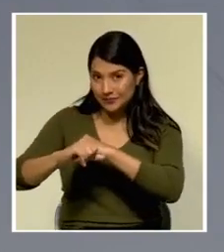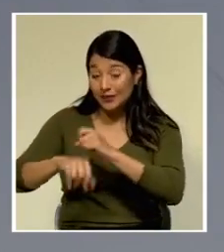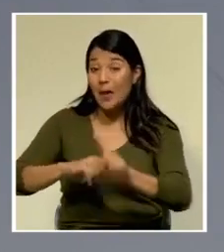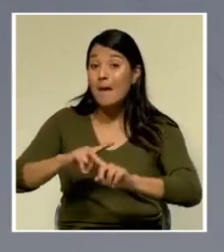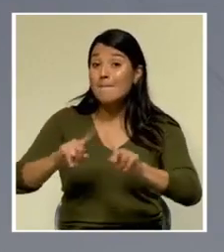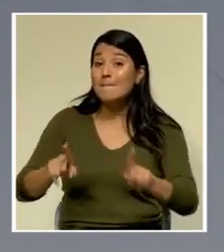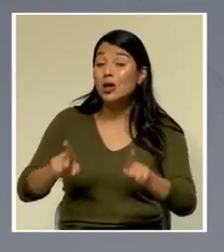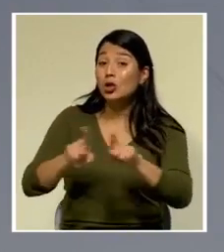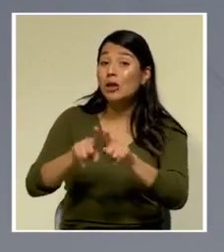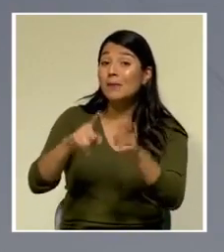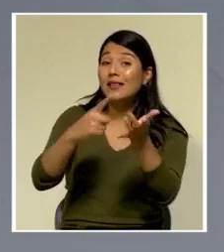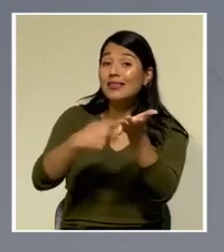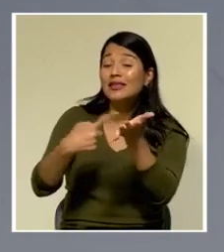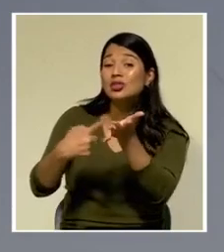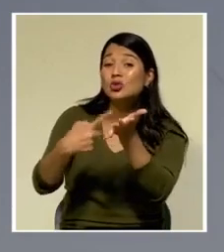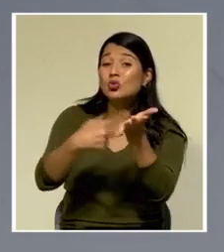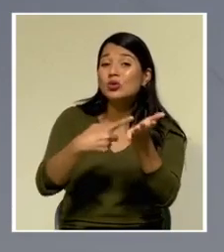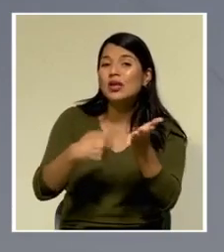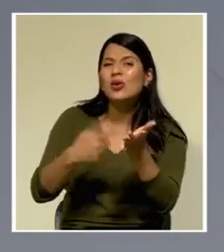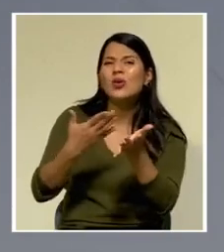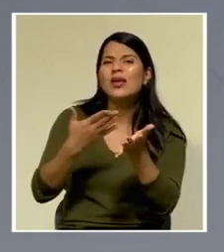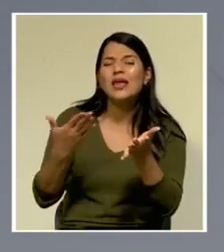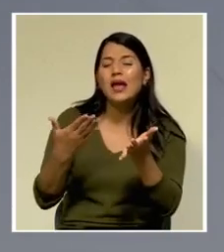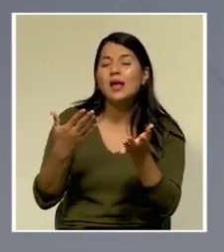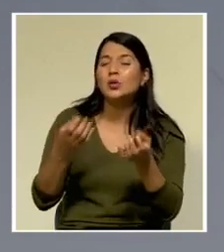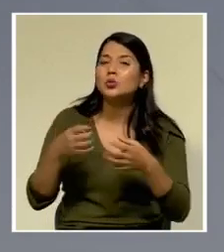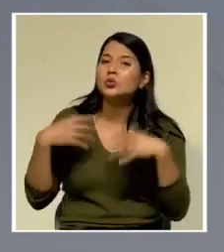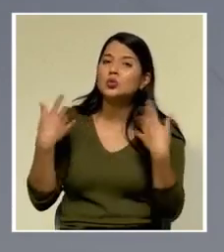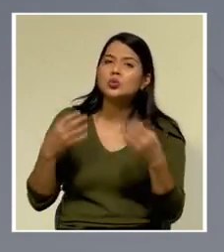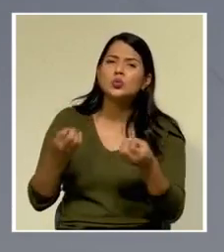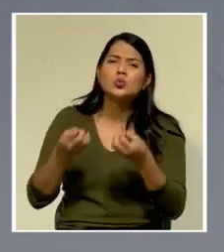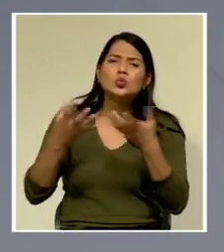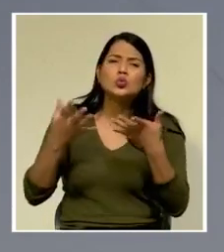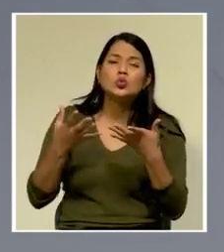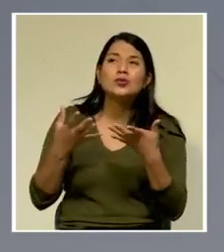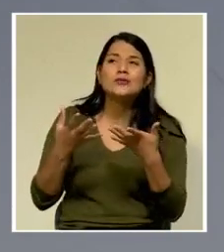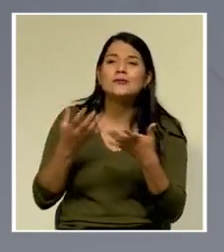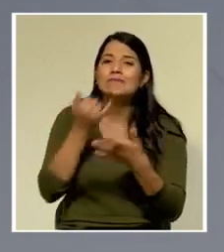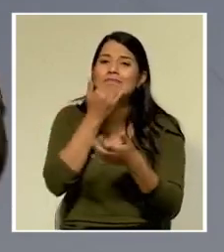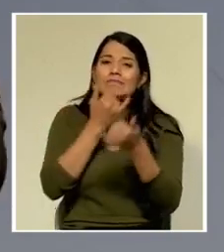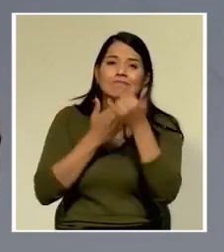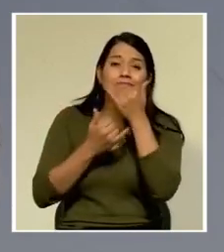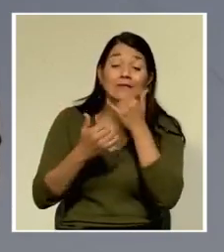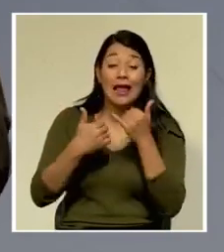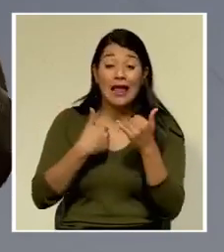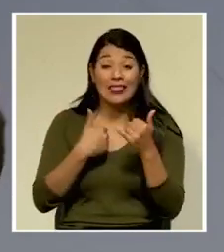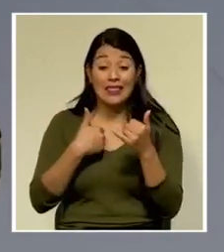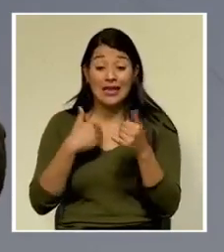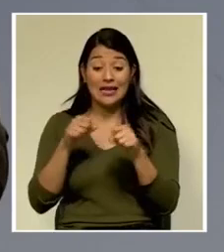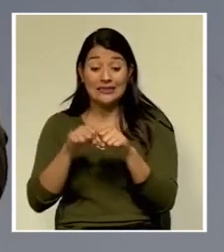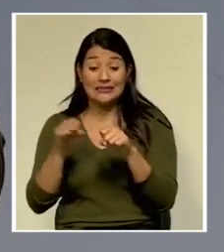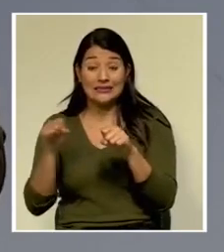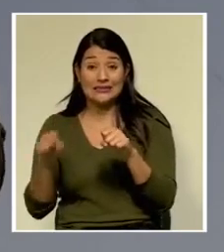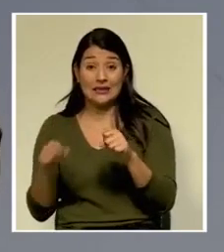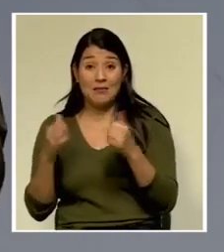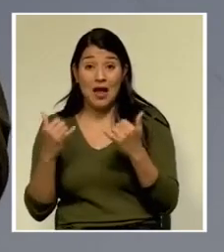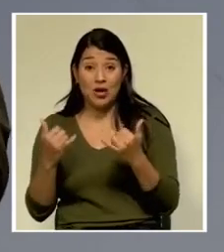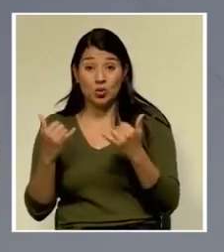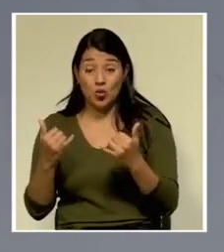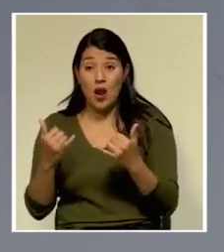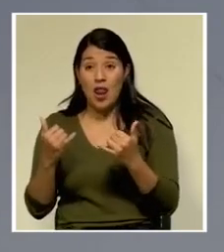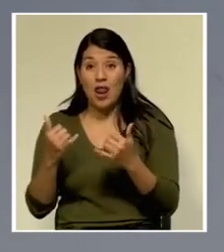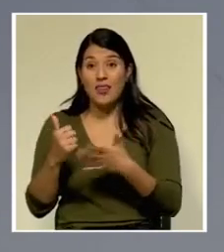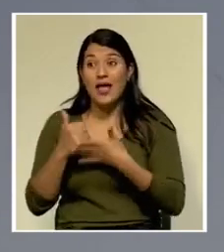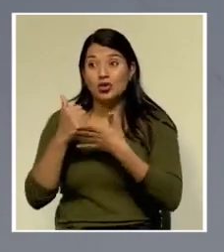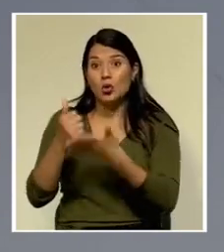los enormes déficits que tiene nuestro actual sistema de financiamiento mixto, y ahora podríamos explicar